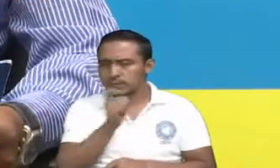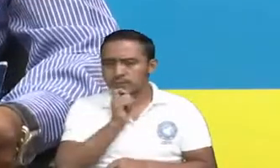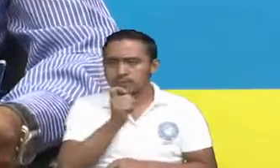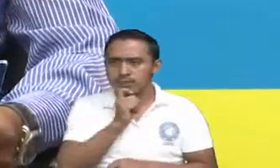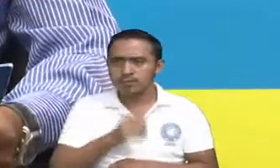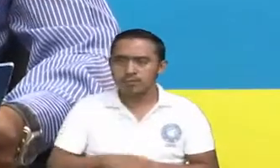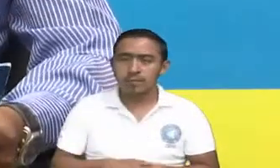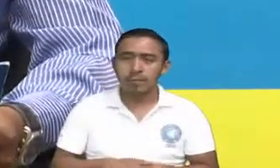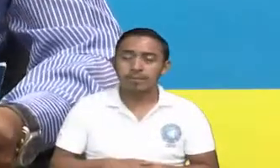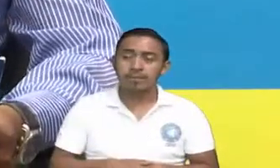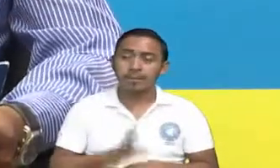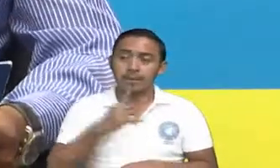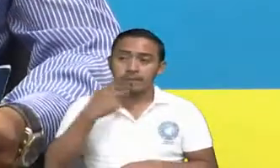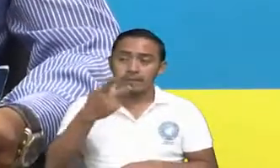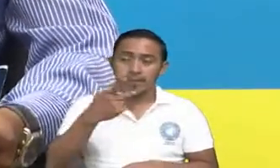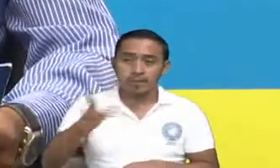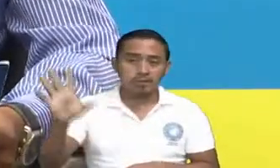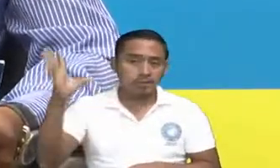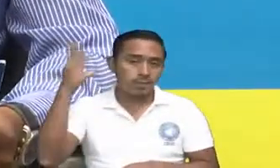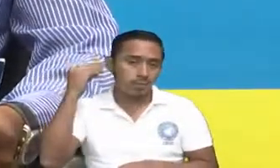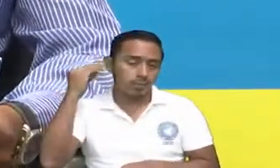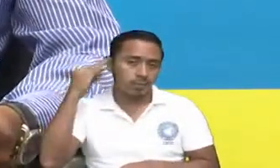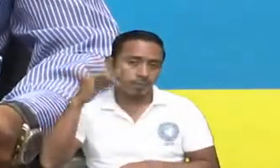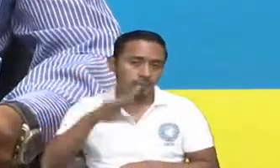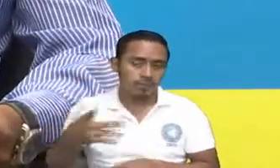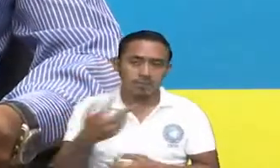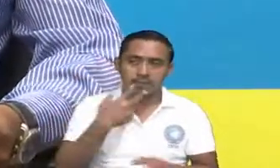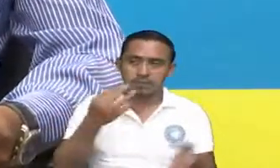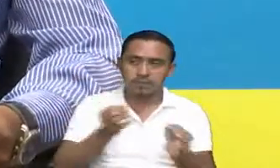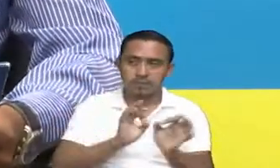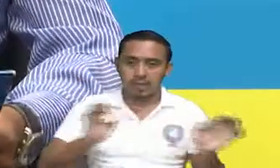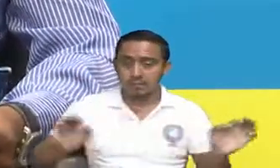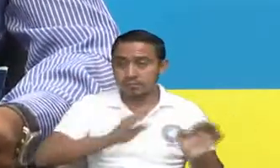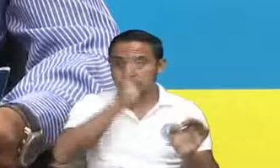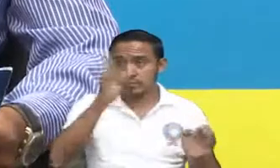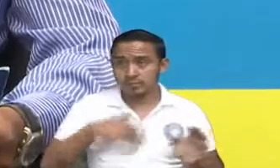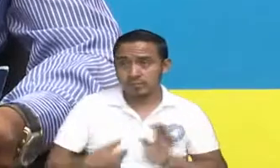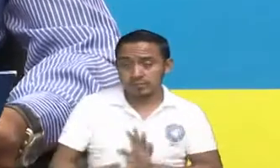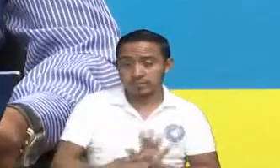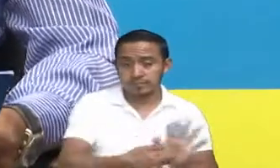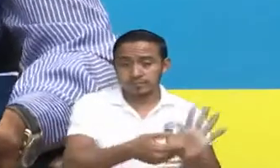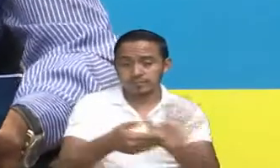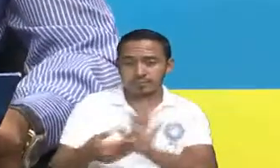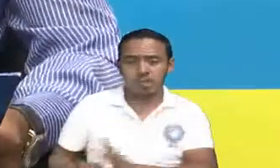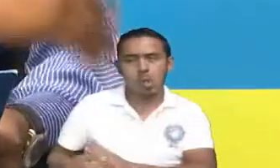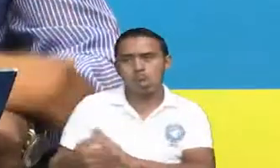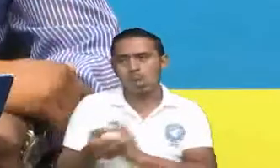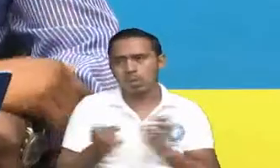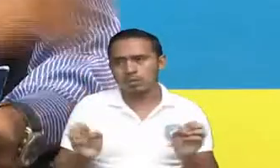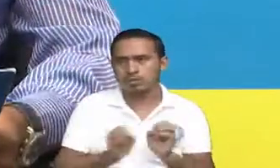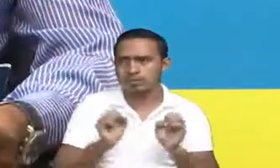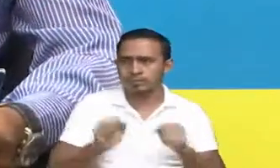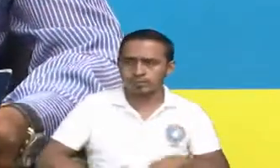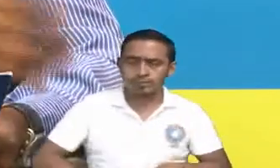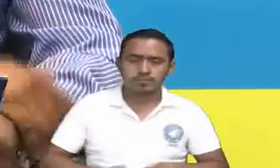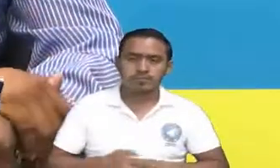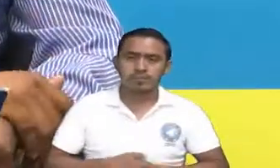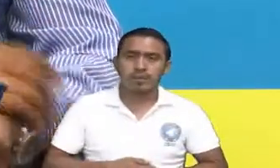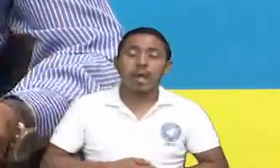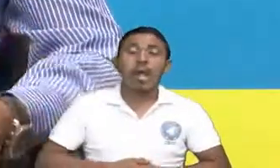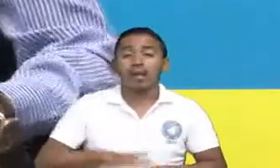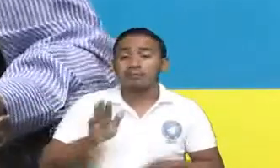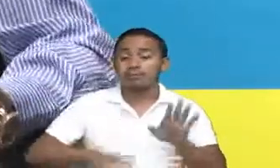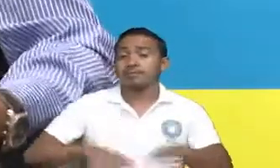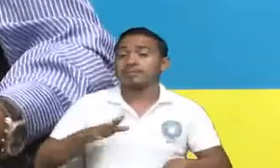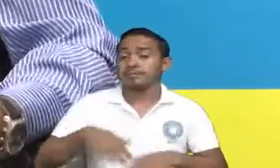que está conquistando, uh-huh, está terapeando, no va a mostrar esa parte nunca, en lo primero, o sí se puede mostrar, puede evidenciarlo. A veces